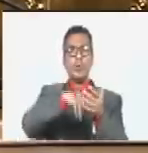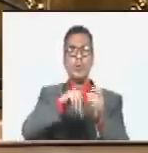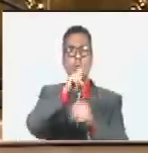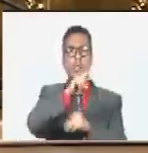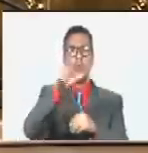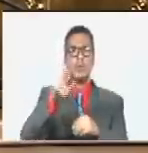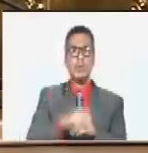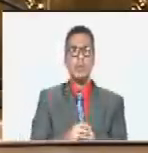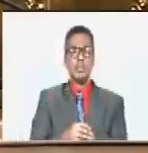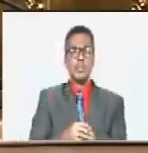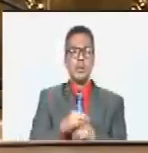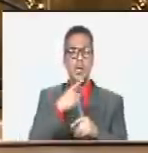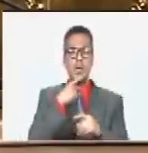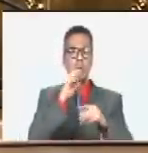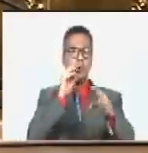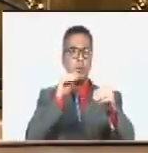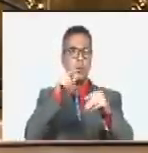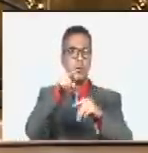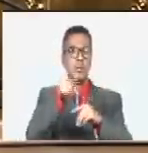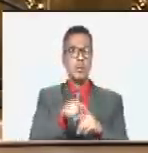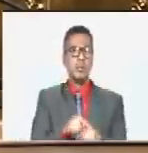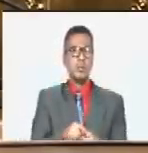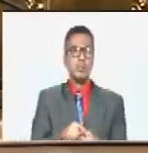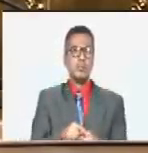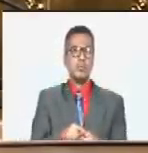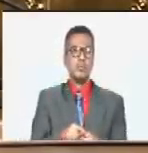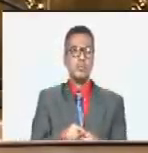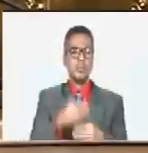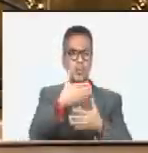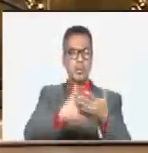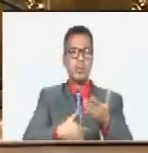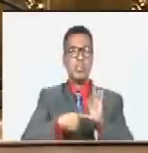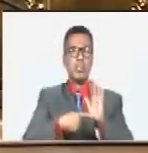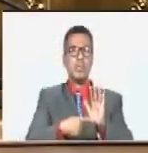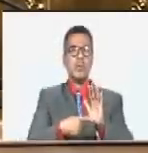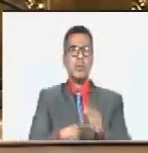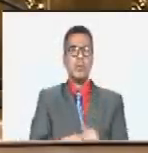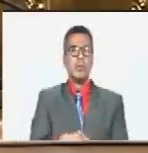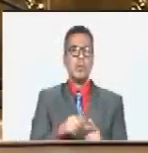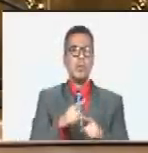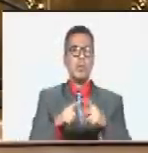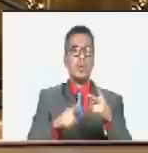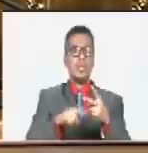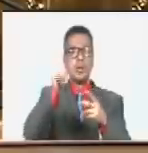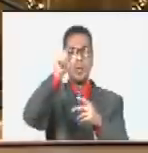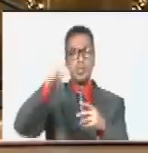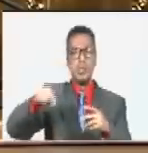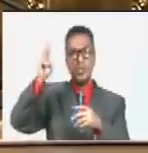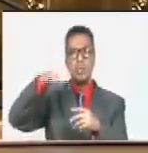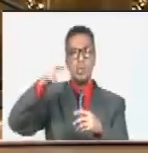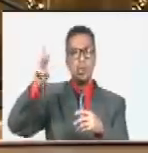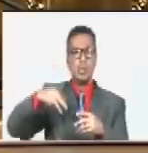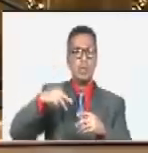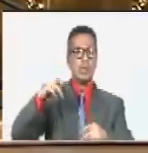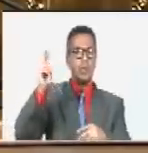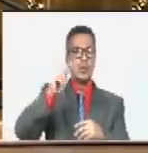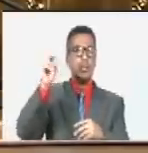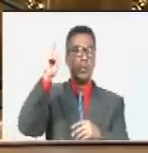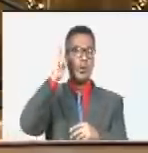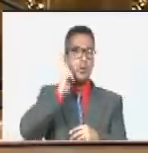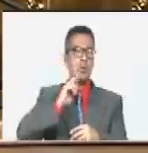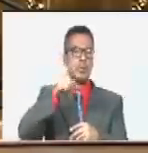se pronunció sobre las objeciones preliminares presentadas por la República Bolivariana de Venezuela contra la